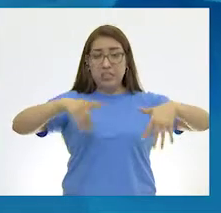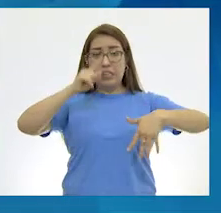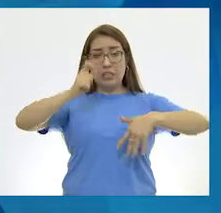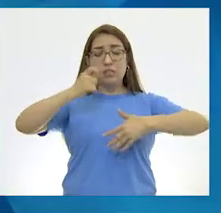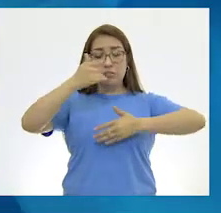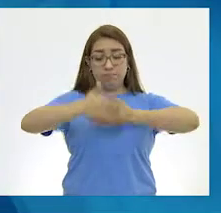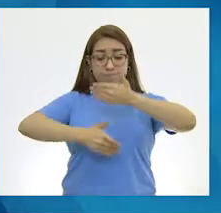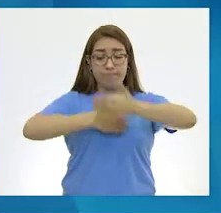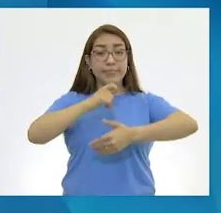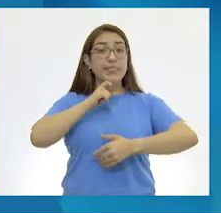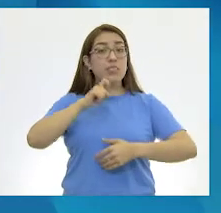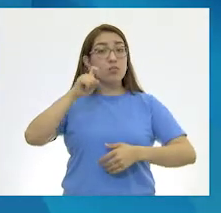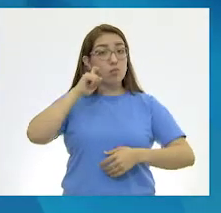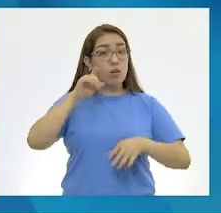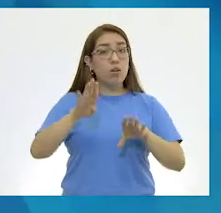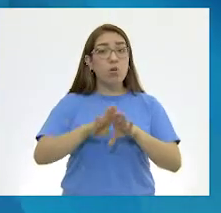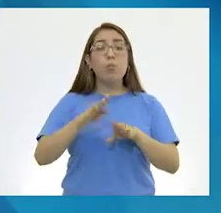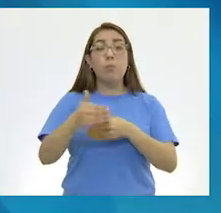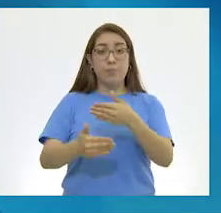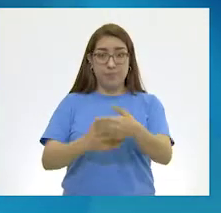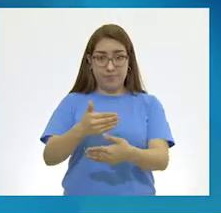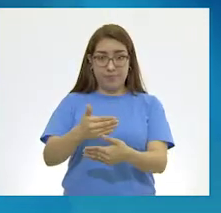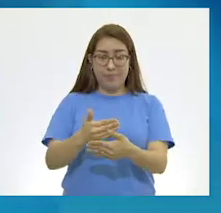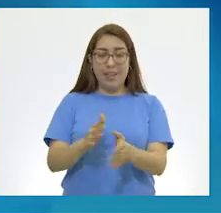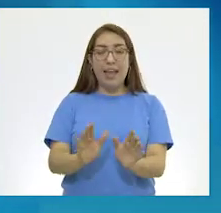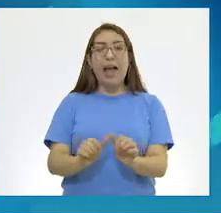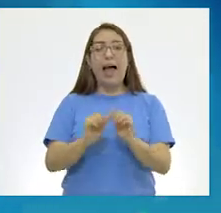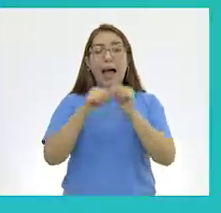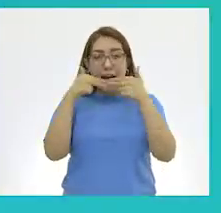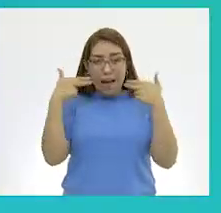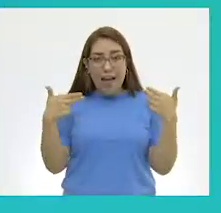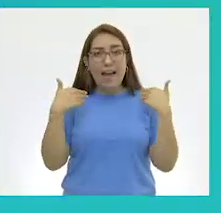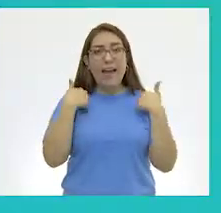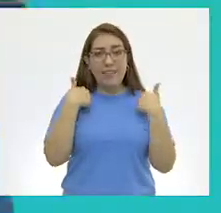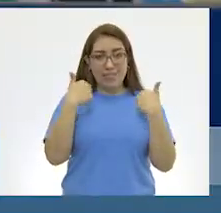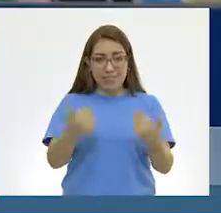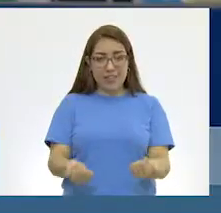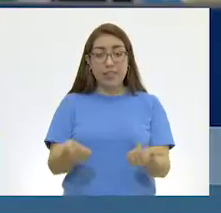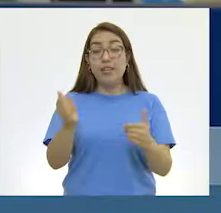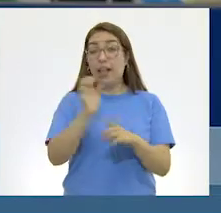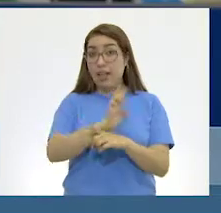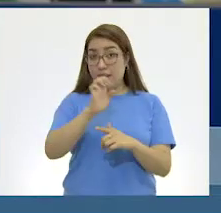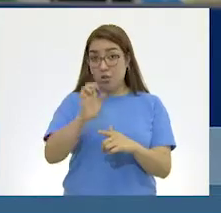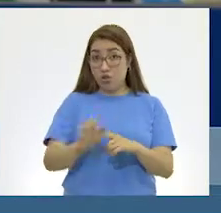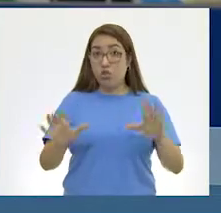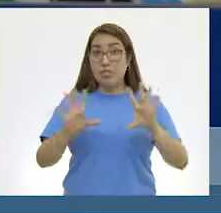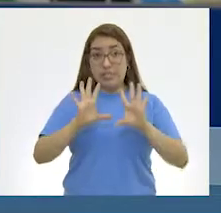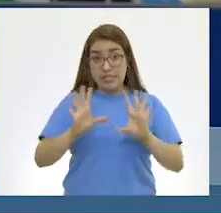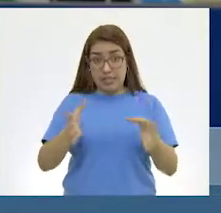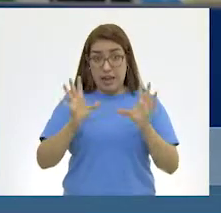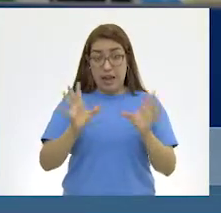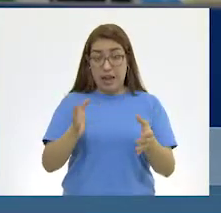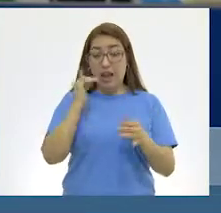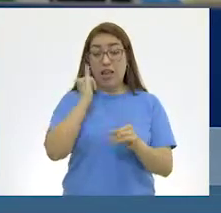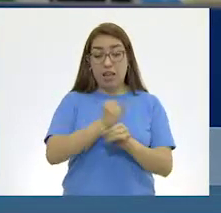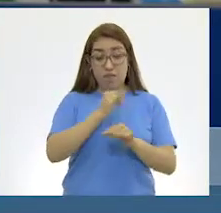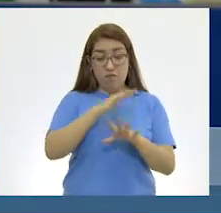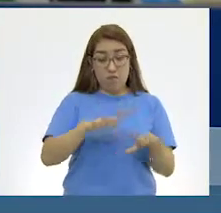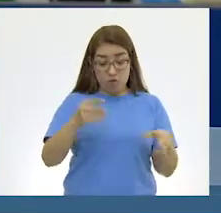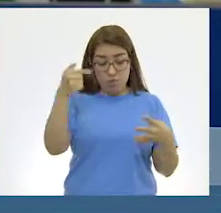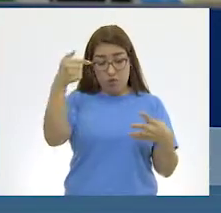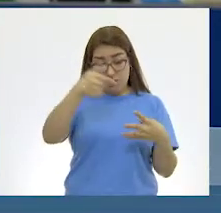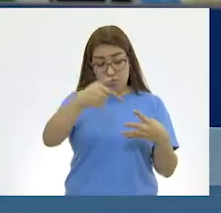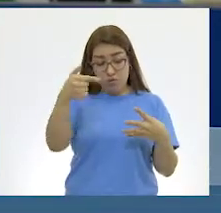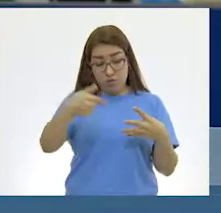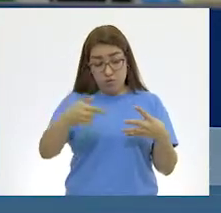reproducción sexual. Ah, ya entendí. Entonces ya tiene información sobre cada uno